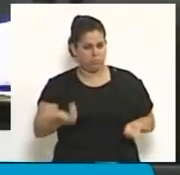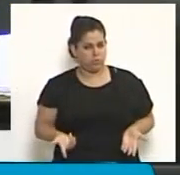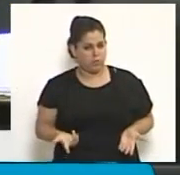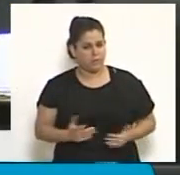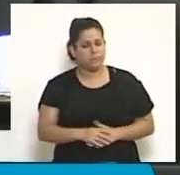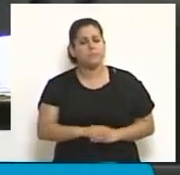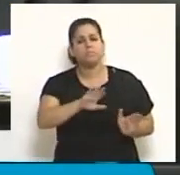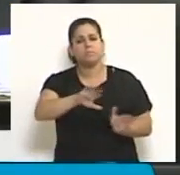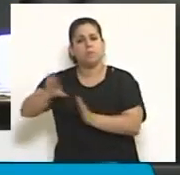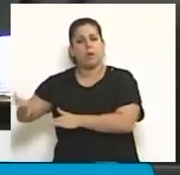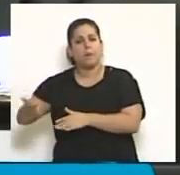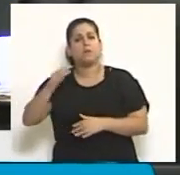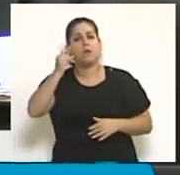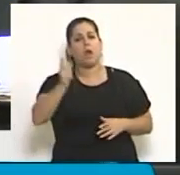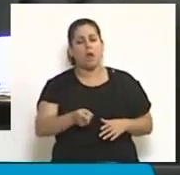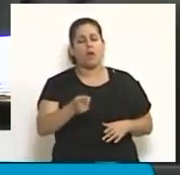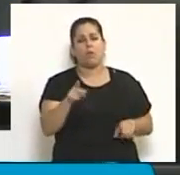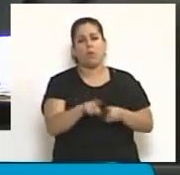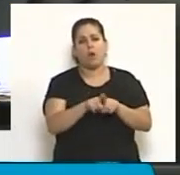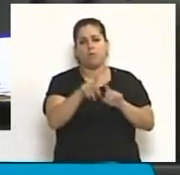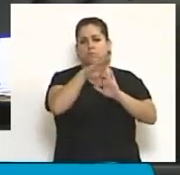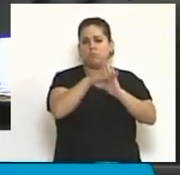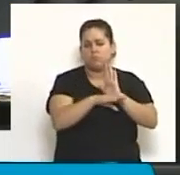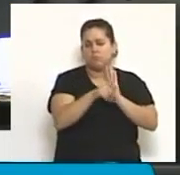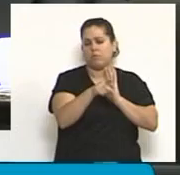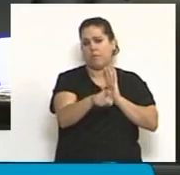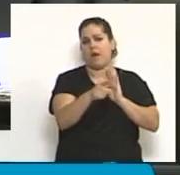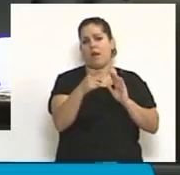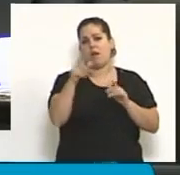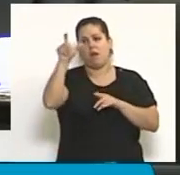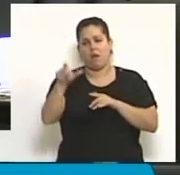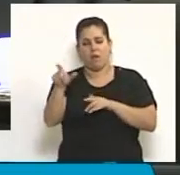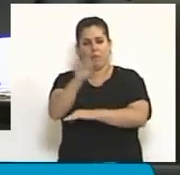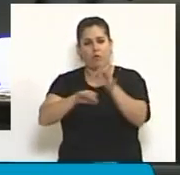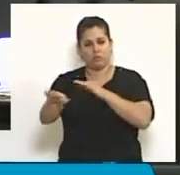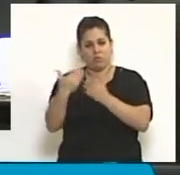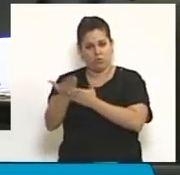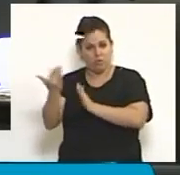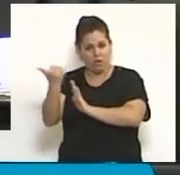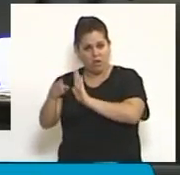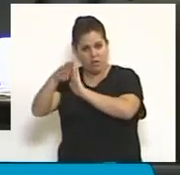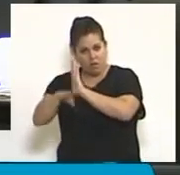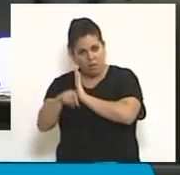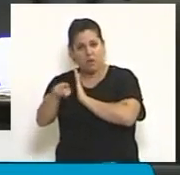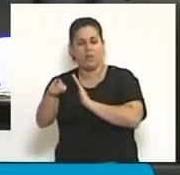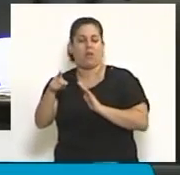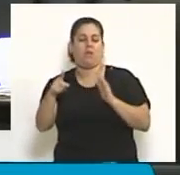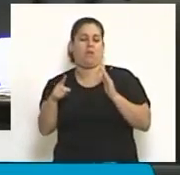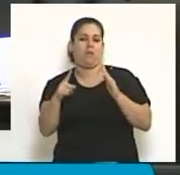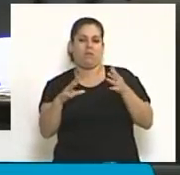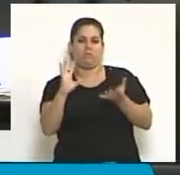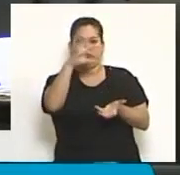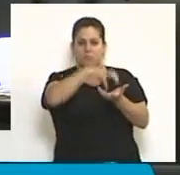parte, entendemos que las facultades ilimitadas que el presente proyecto le confiere al Procurador General de la